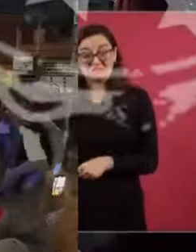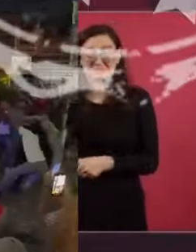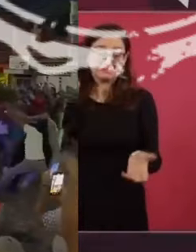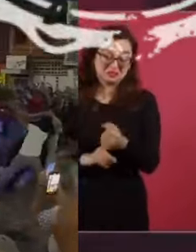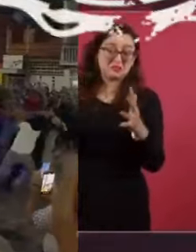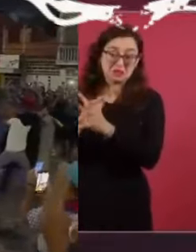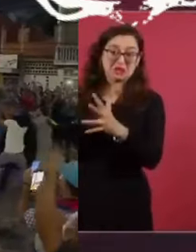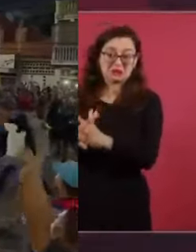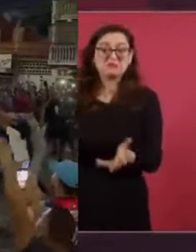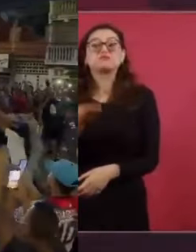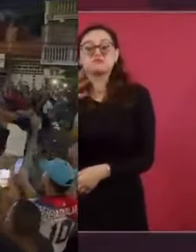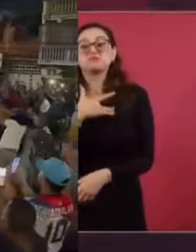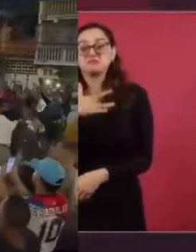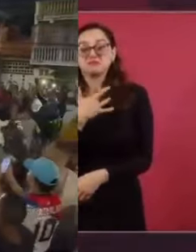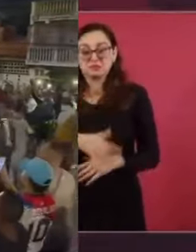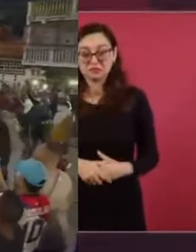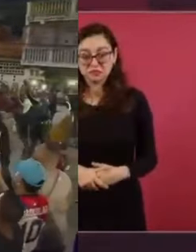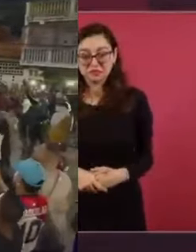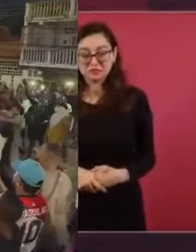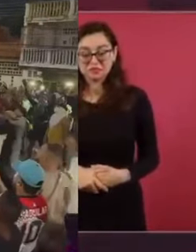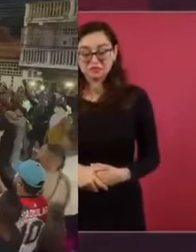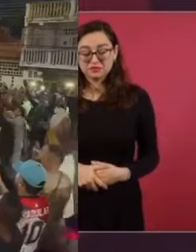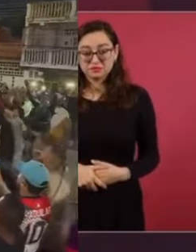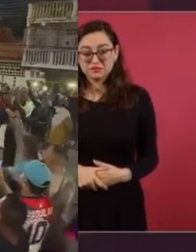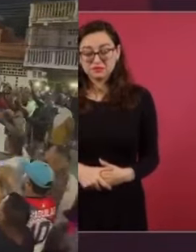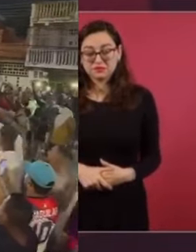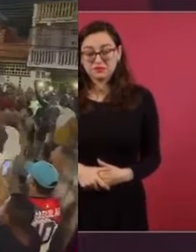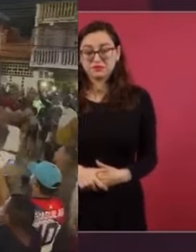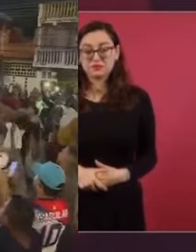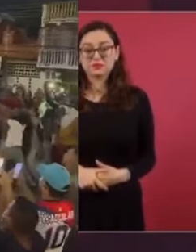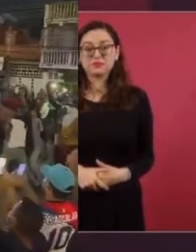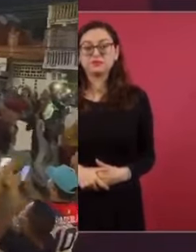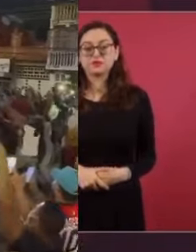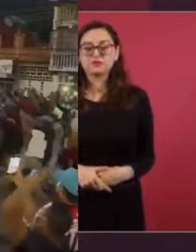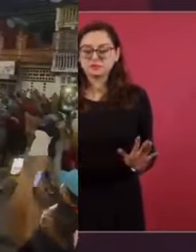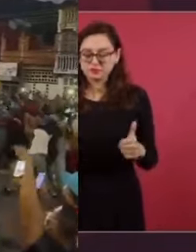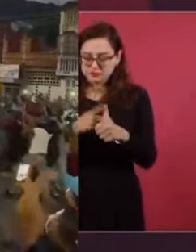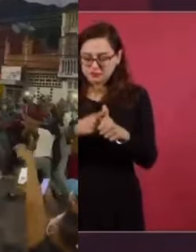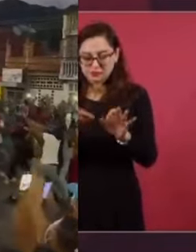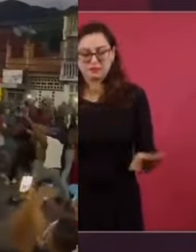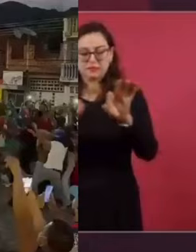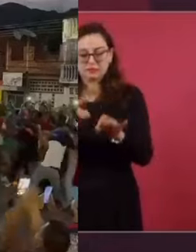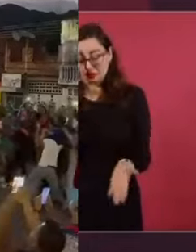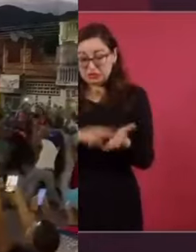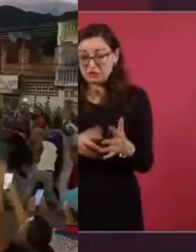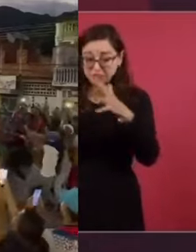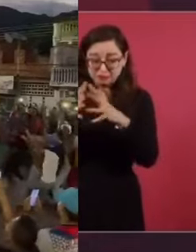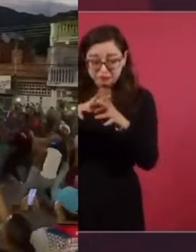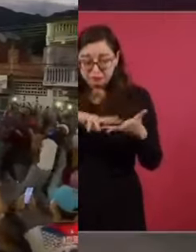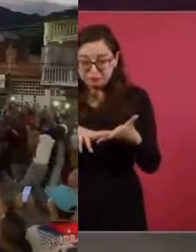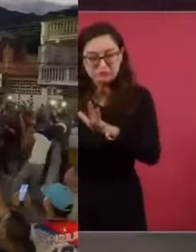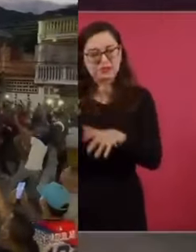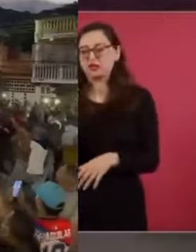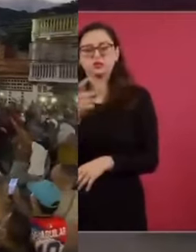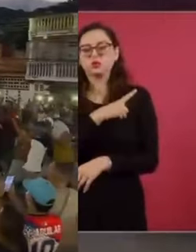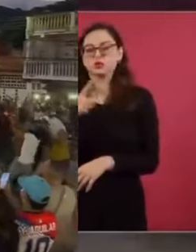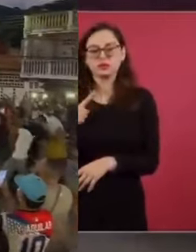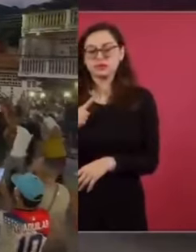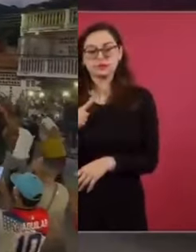Yo pienso que debemos todos ayudar a que no haya violencia, lo que se